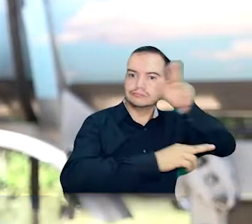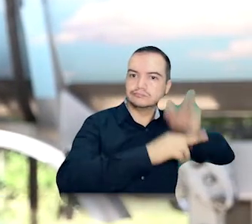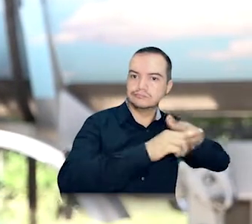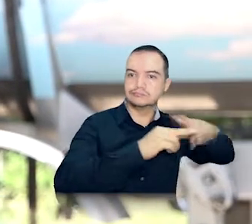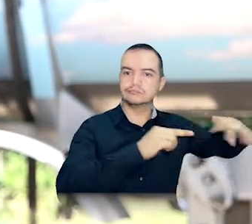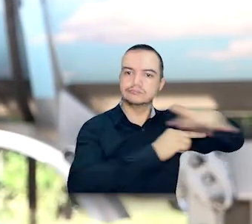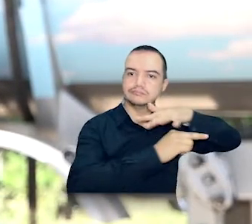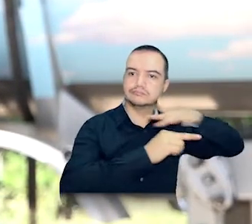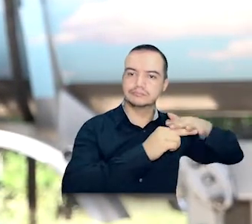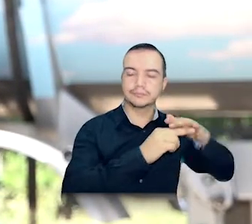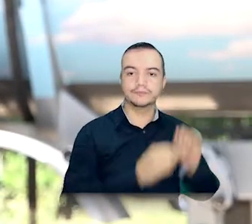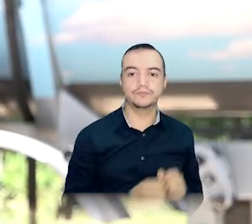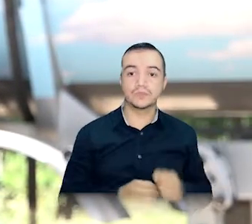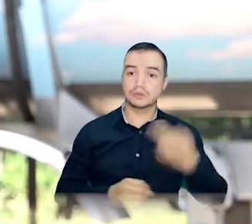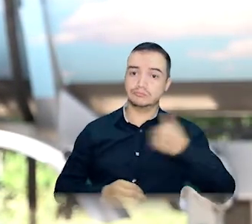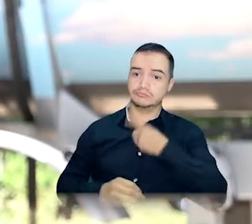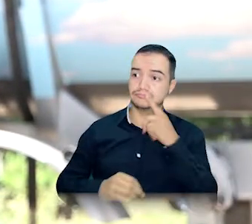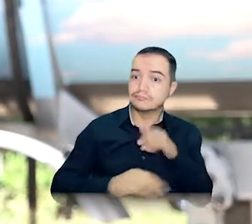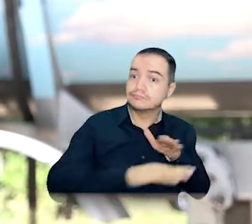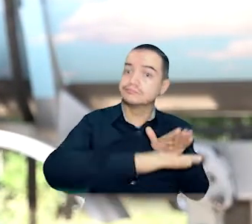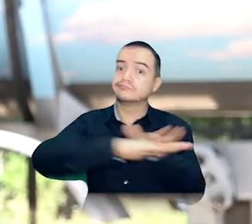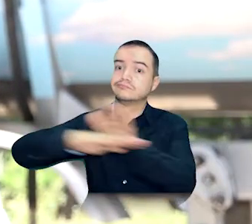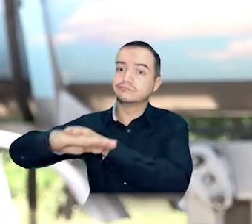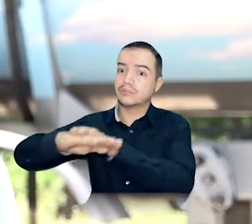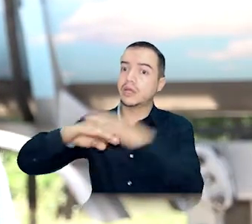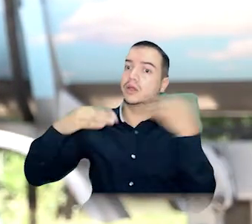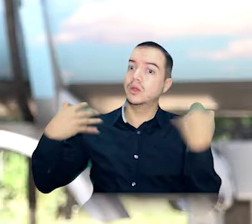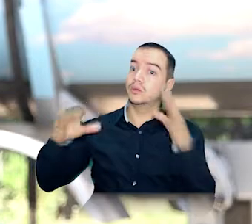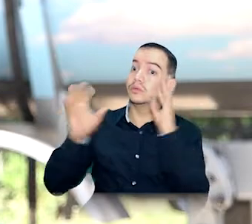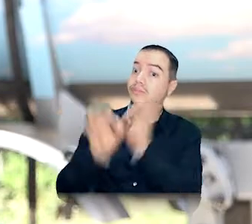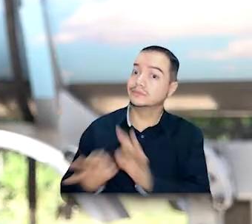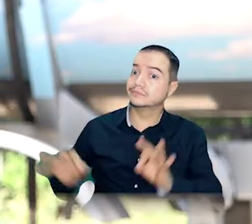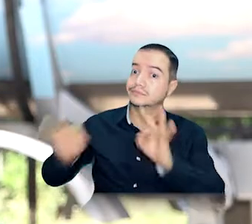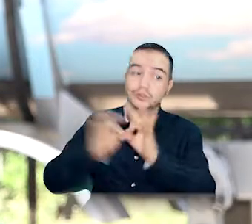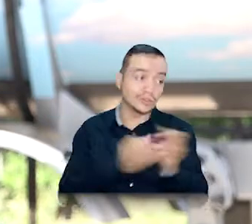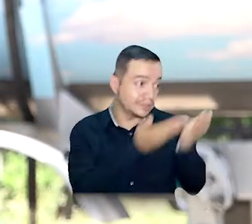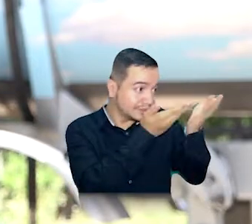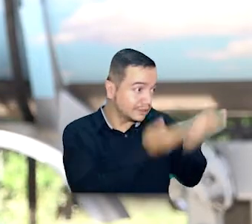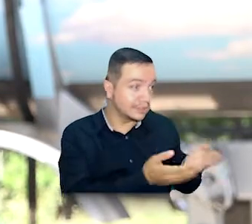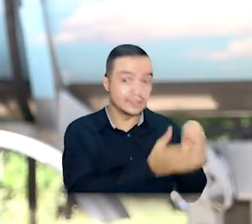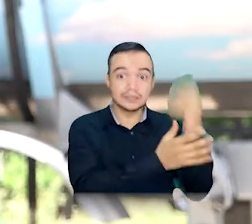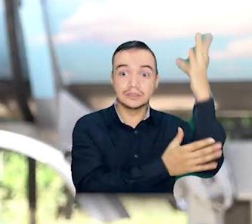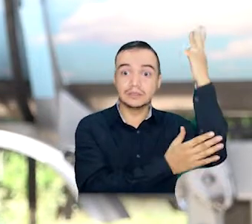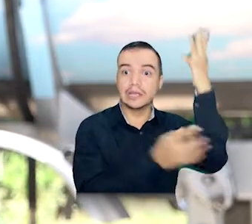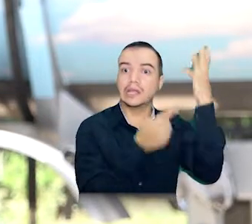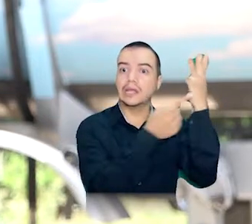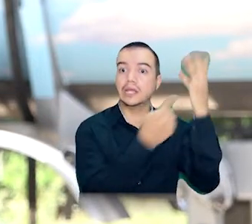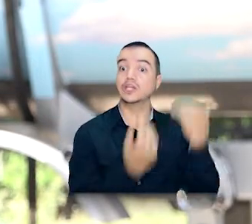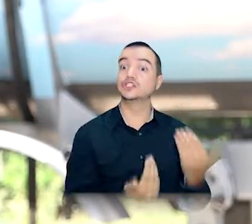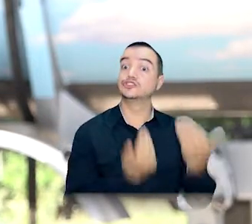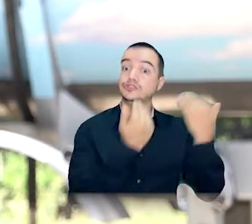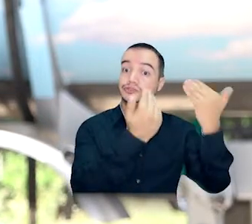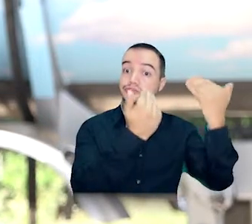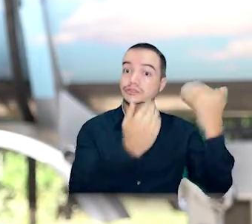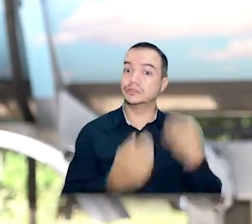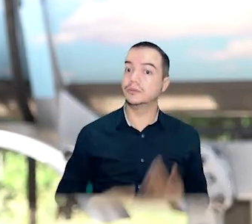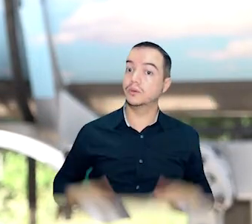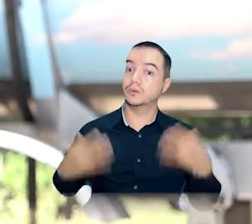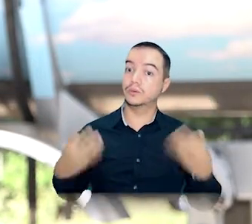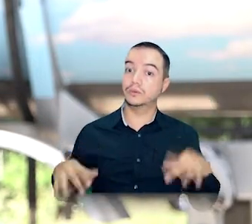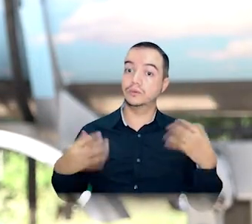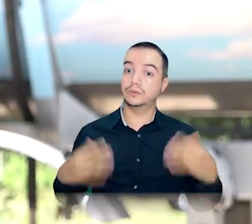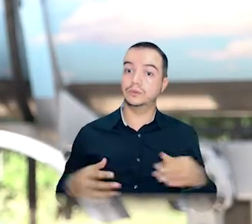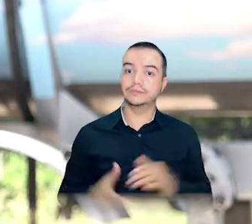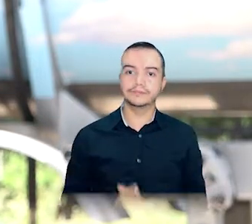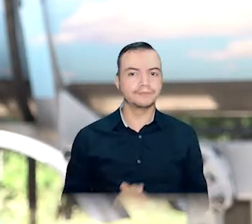para darle a conocer, digamos, a nuestro territorio y al país todo lo que se puede hacer originado desde este